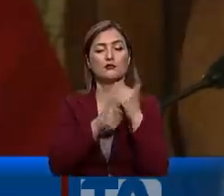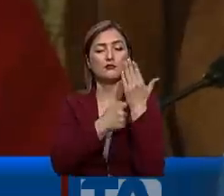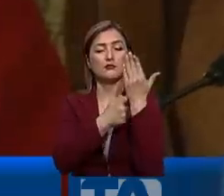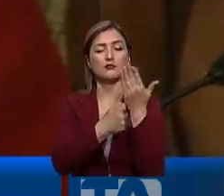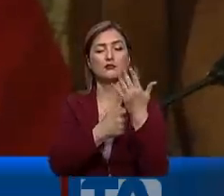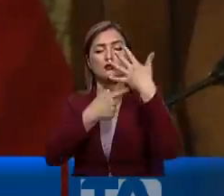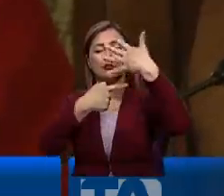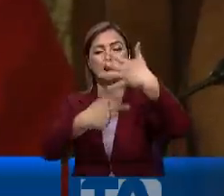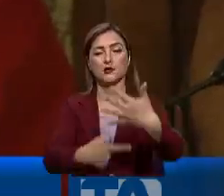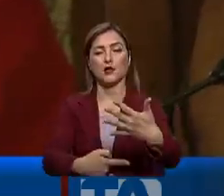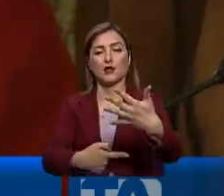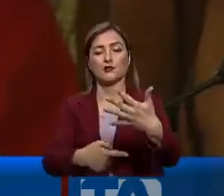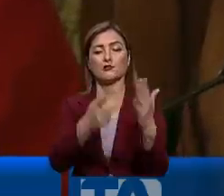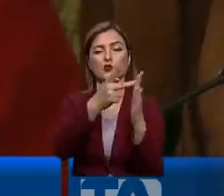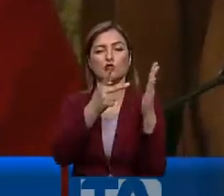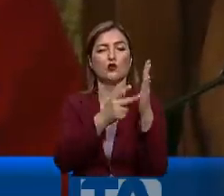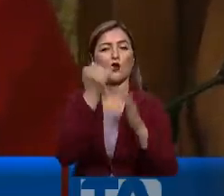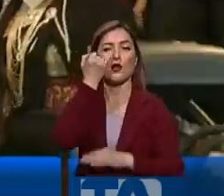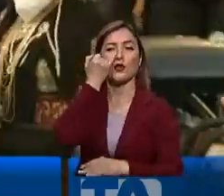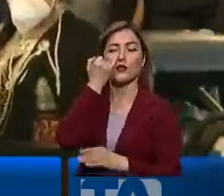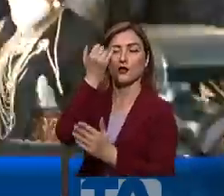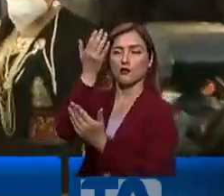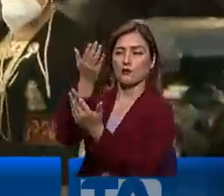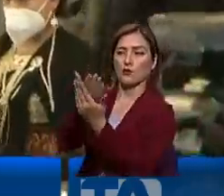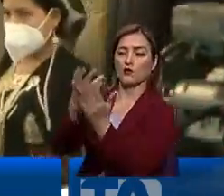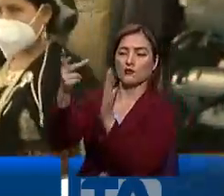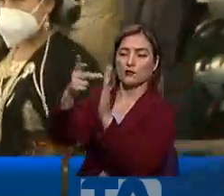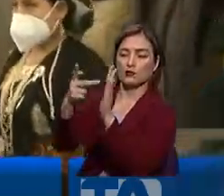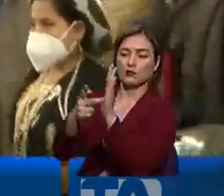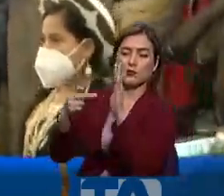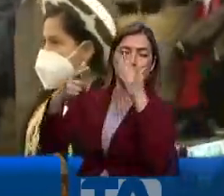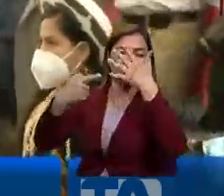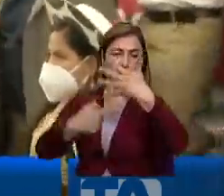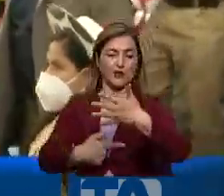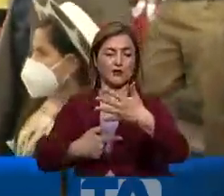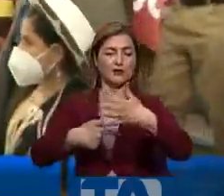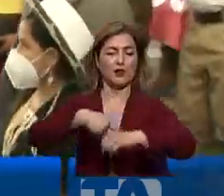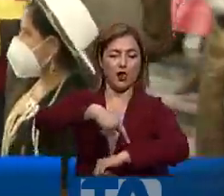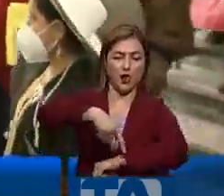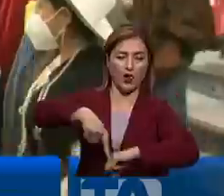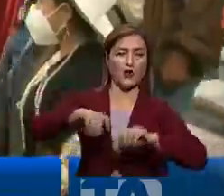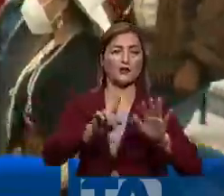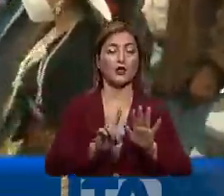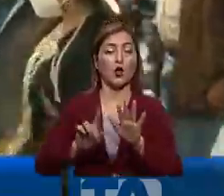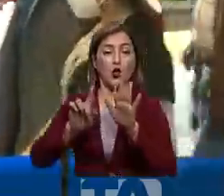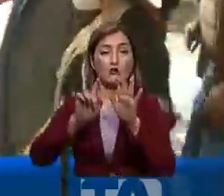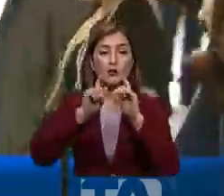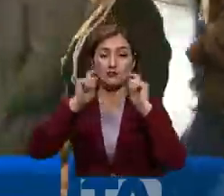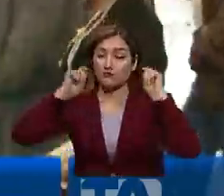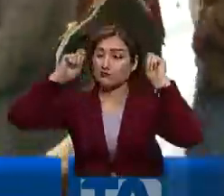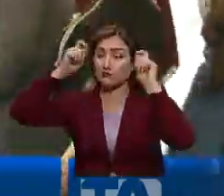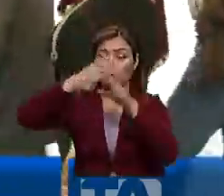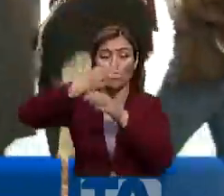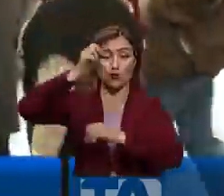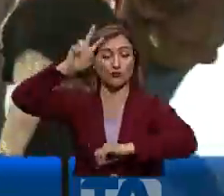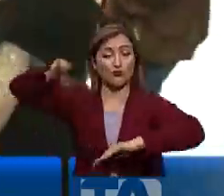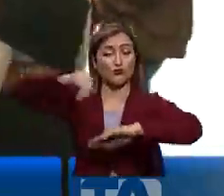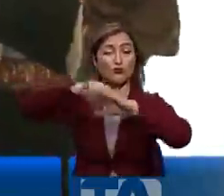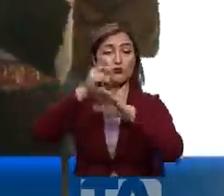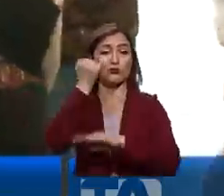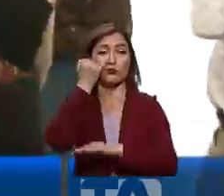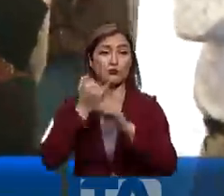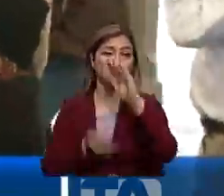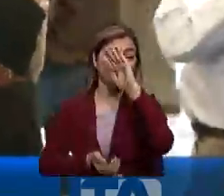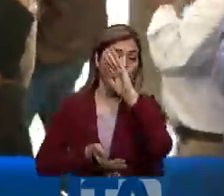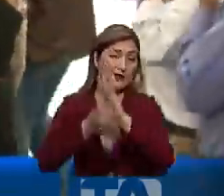que pusieron sobre la mesa los indígenas, y al cabo de casi 6 horas, los gritos de victoria de la CONAIE anunciaban su